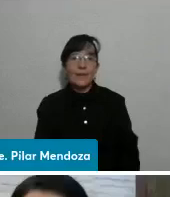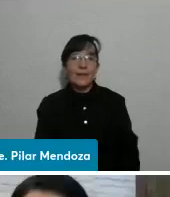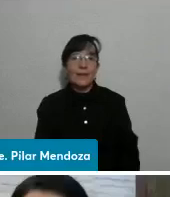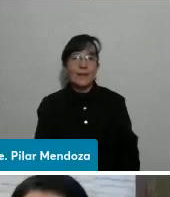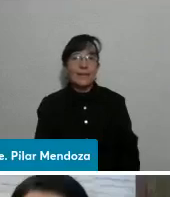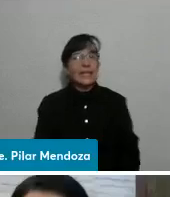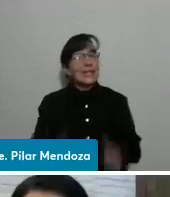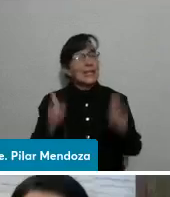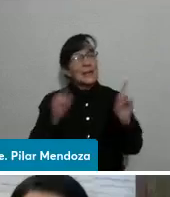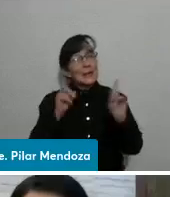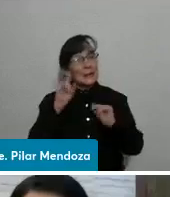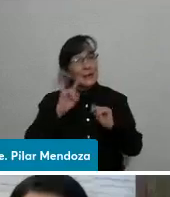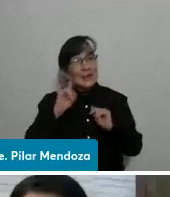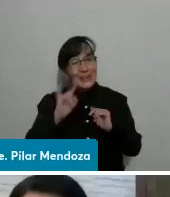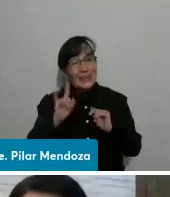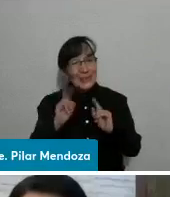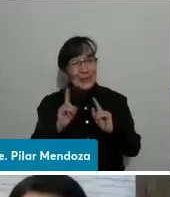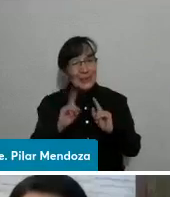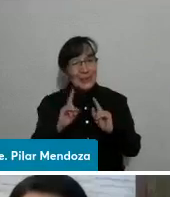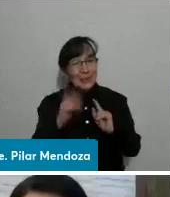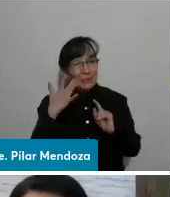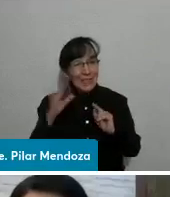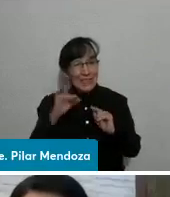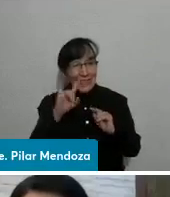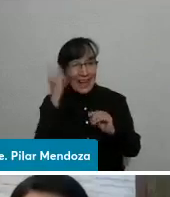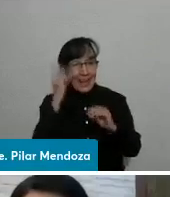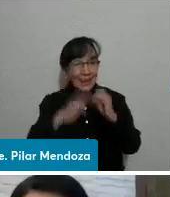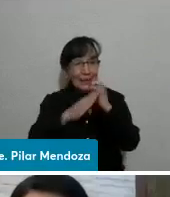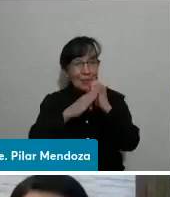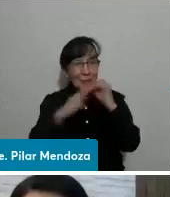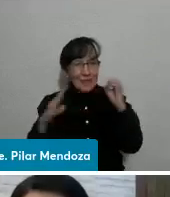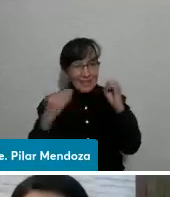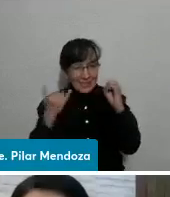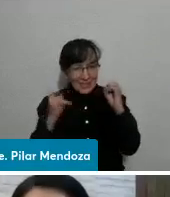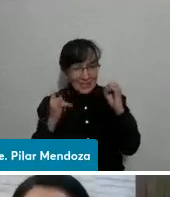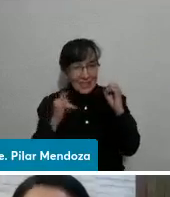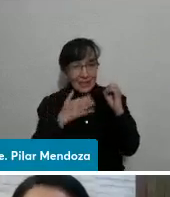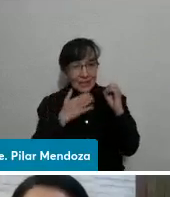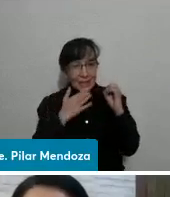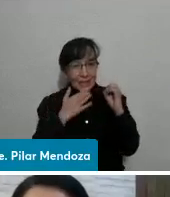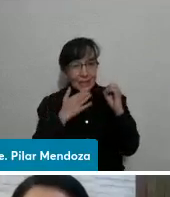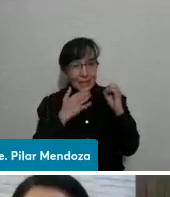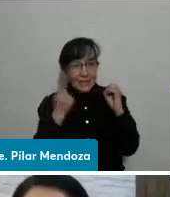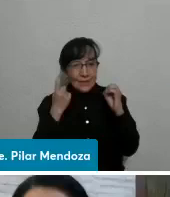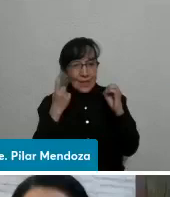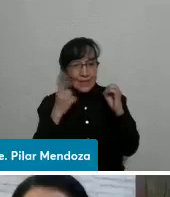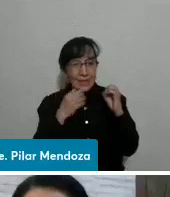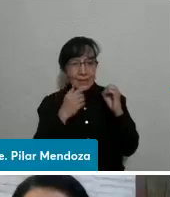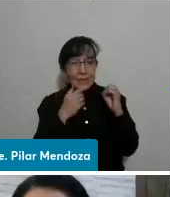No, profe, no la escuchamos. Tiene el micrófono encendido, no la escuchamos todavía.